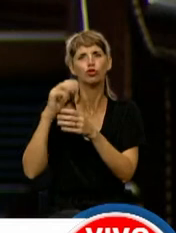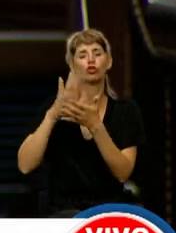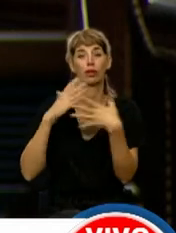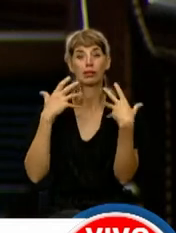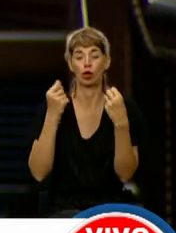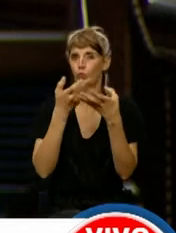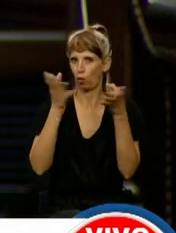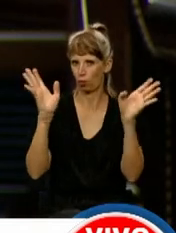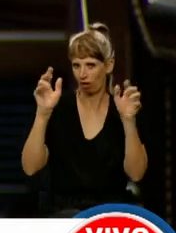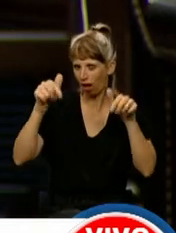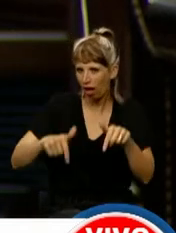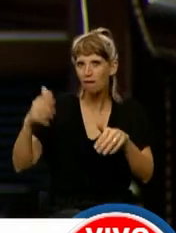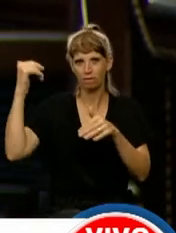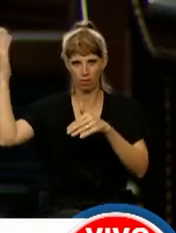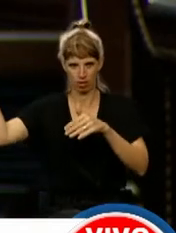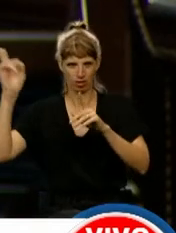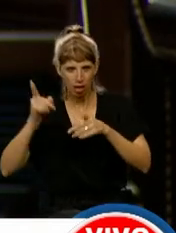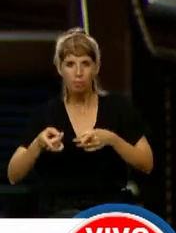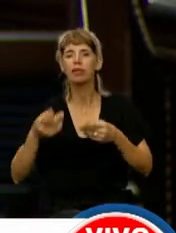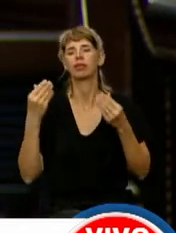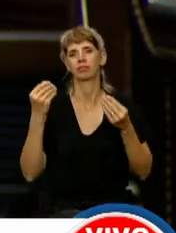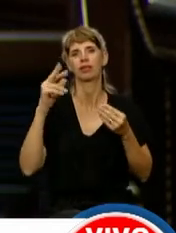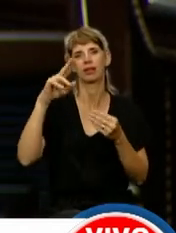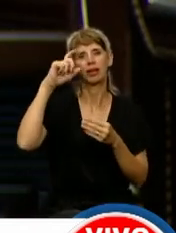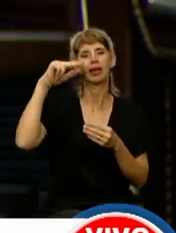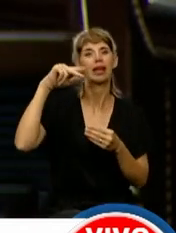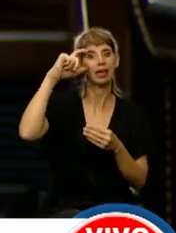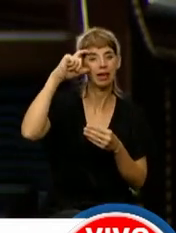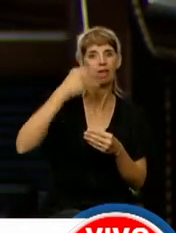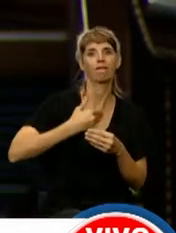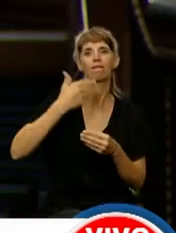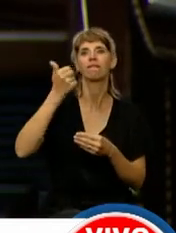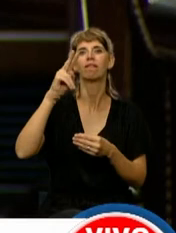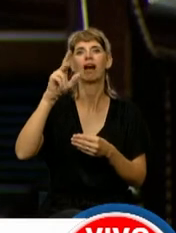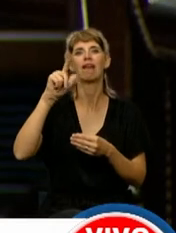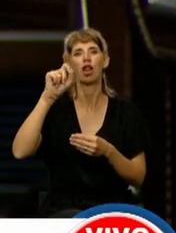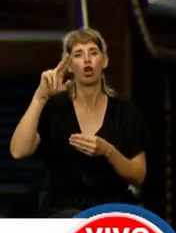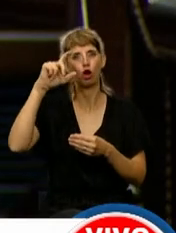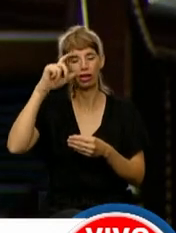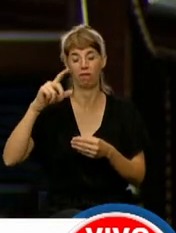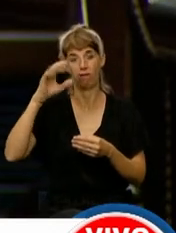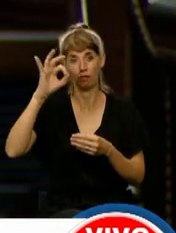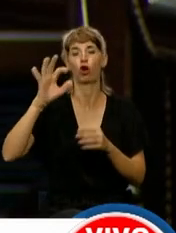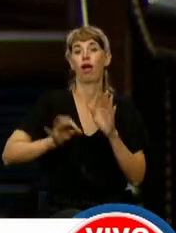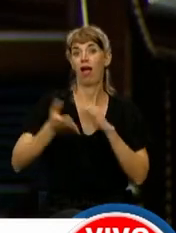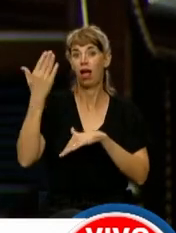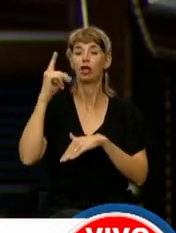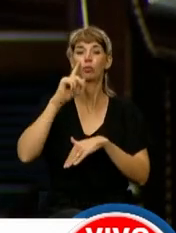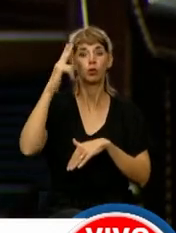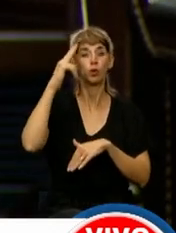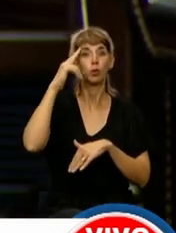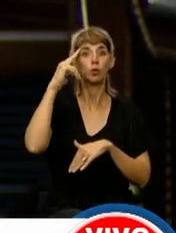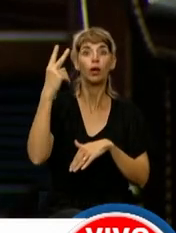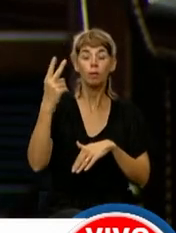argentina sino del mundo como fue rené favaloro y nadie por el año 99 en un congreso internacional de nueva delhi ya hablaba